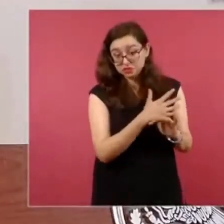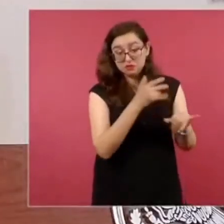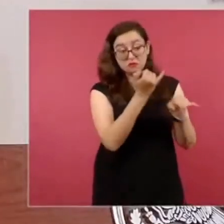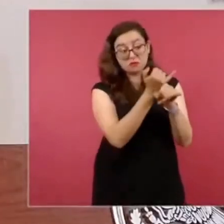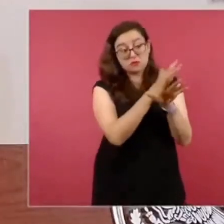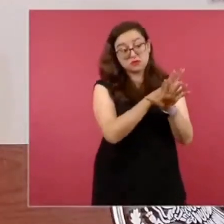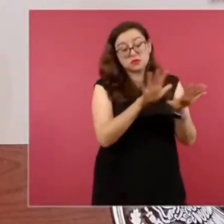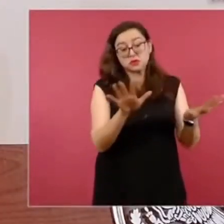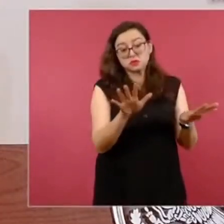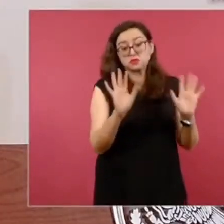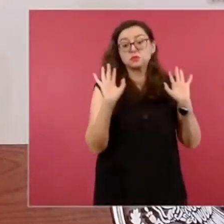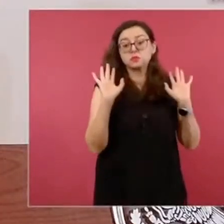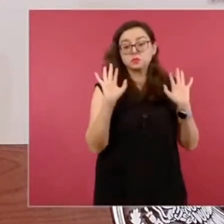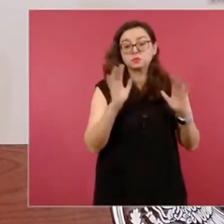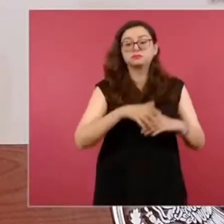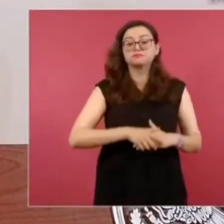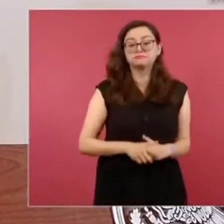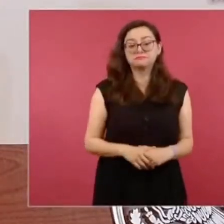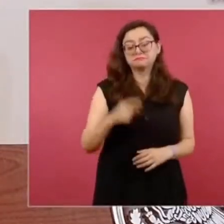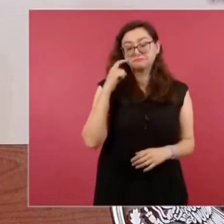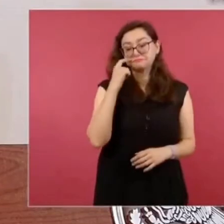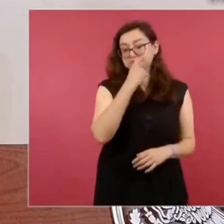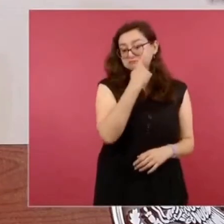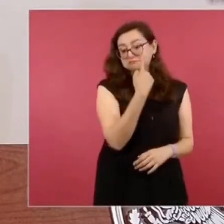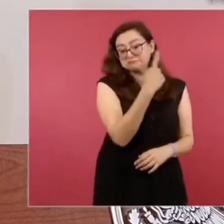hay un exagente de la DEA